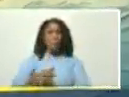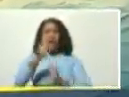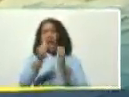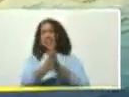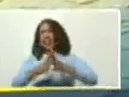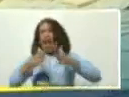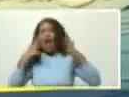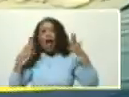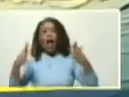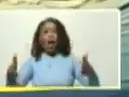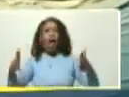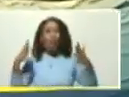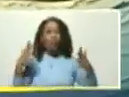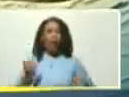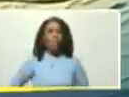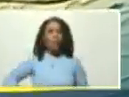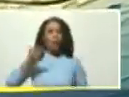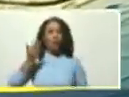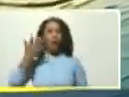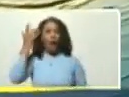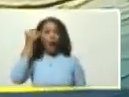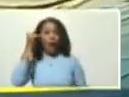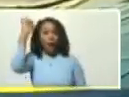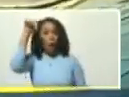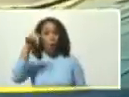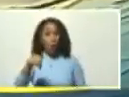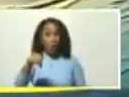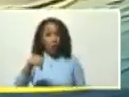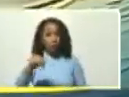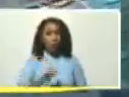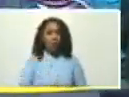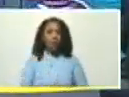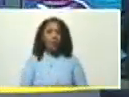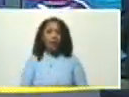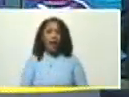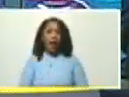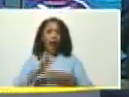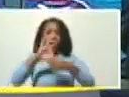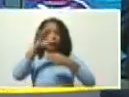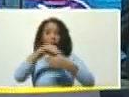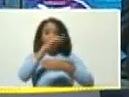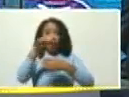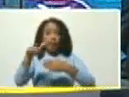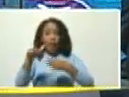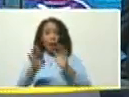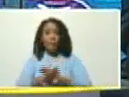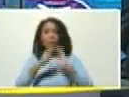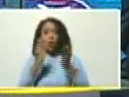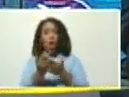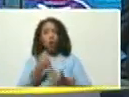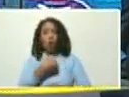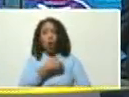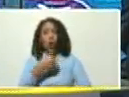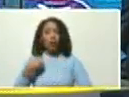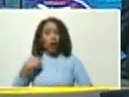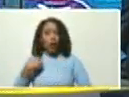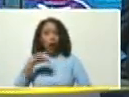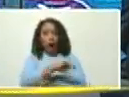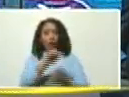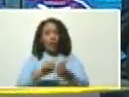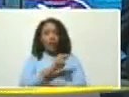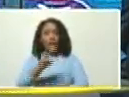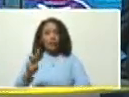grande e importante que hay hoy por hoy en el Caribe y en el mundo. Yo quisiera que el